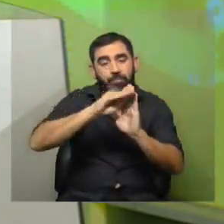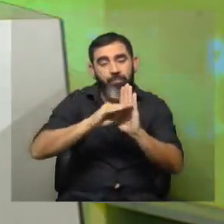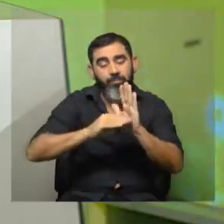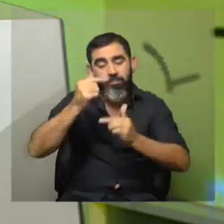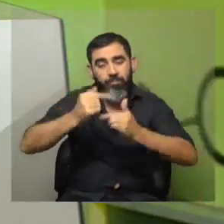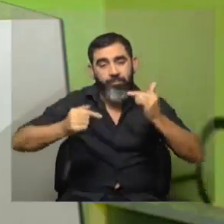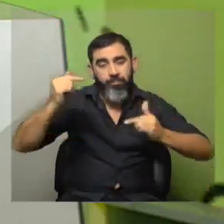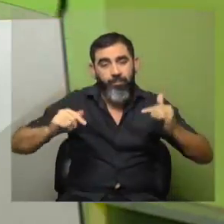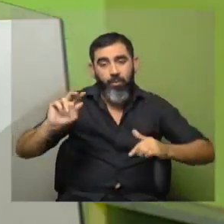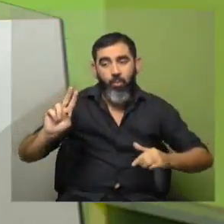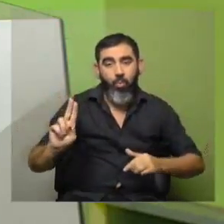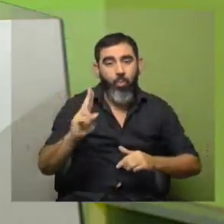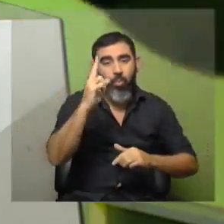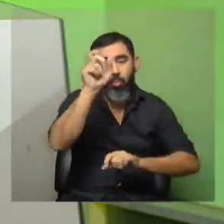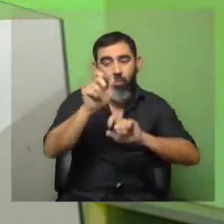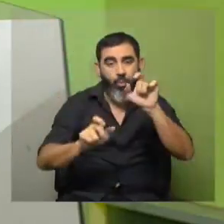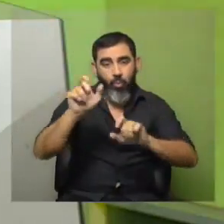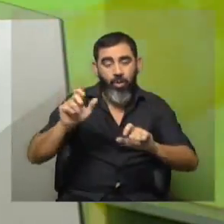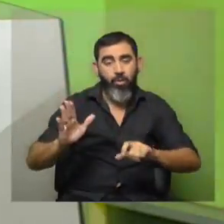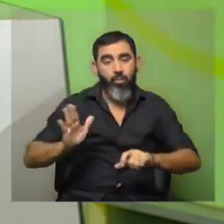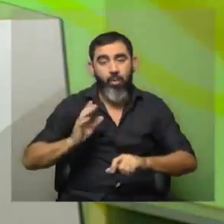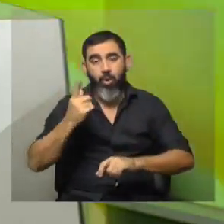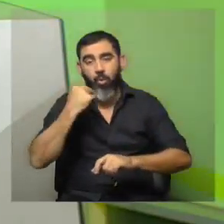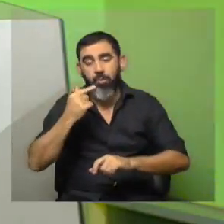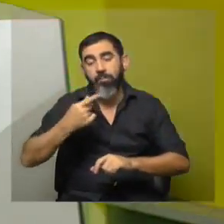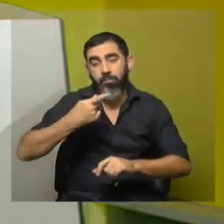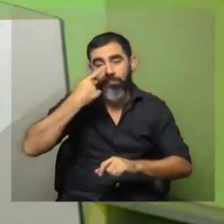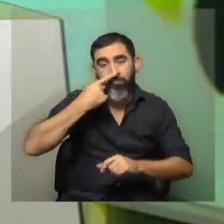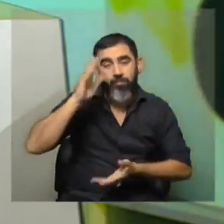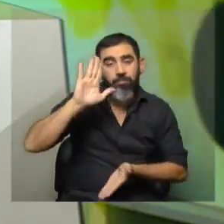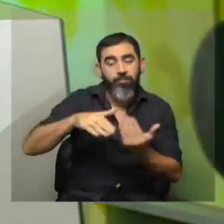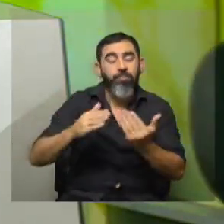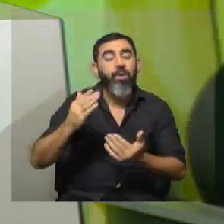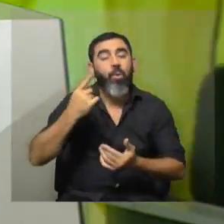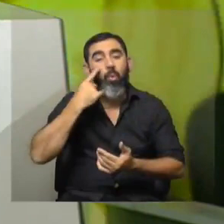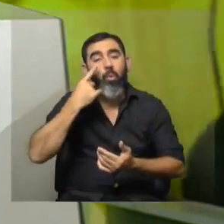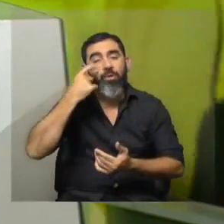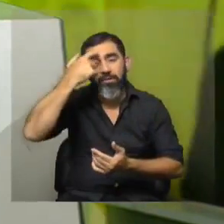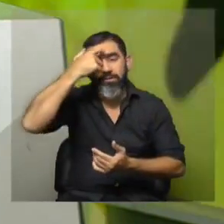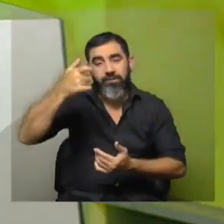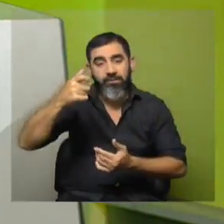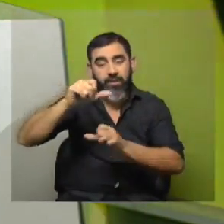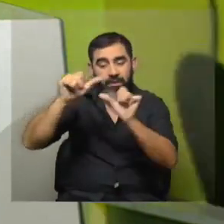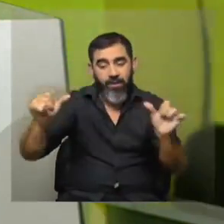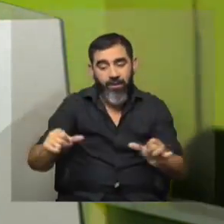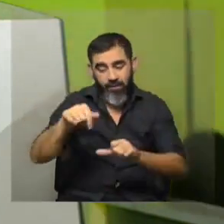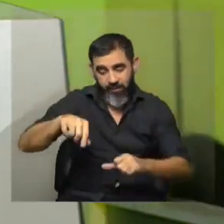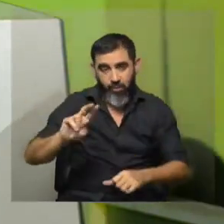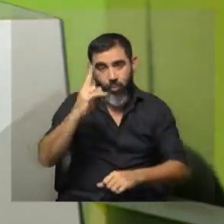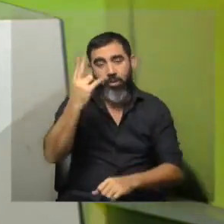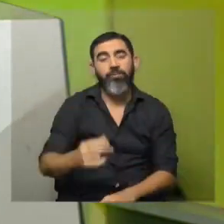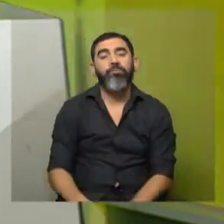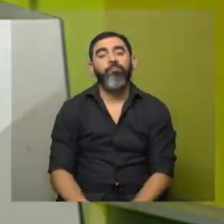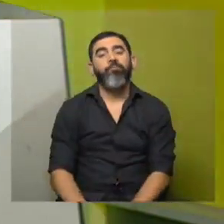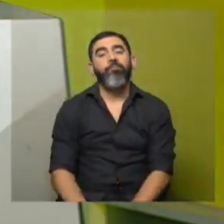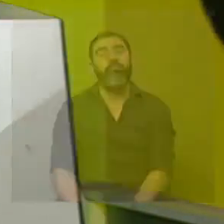salpicón que a uruguayas y uruguayos cada vez les interesa más saber sobre la ciencia que se hace en nuestro país.